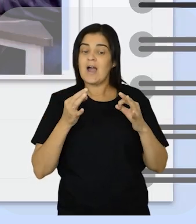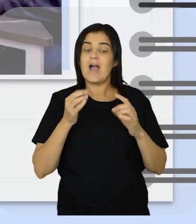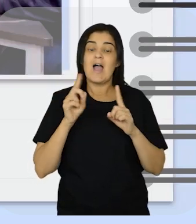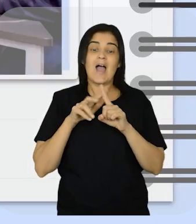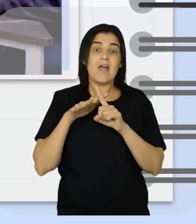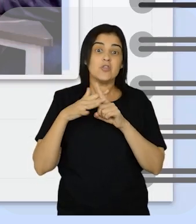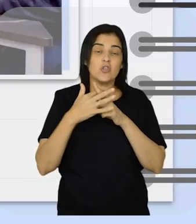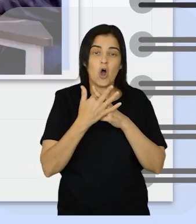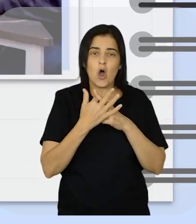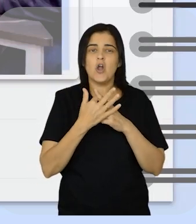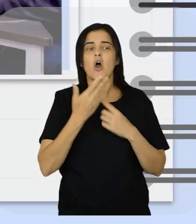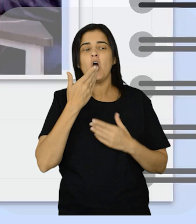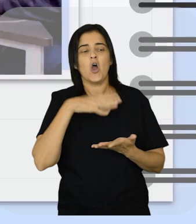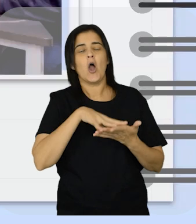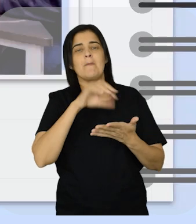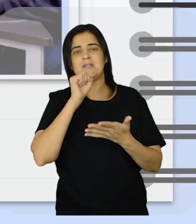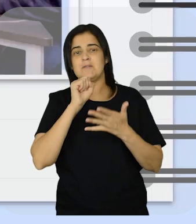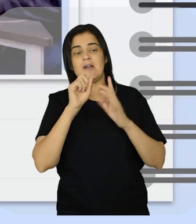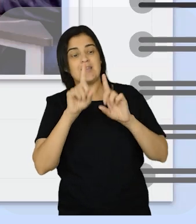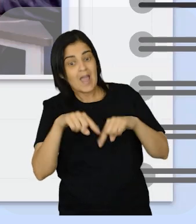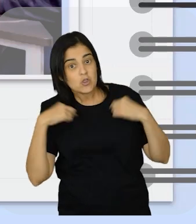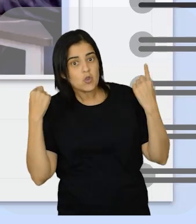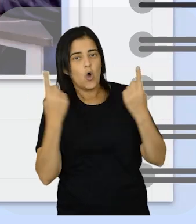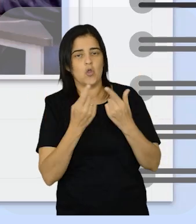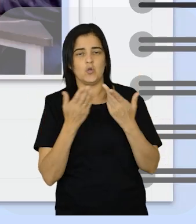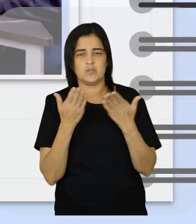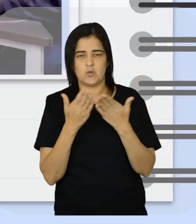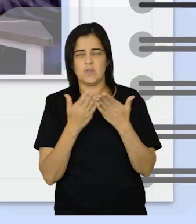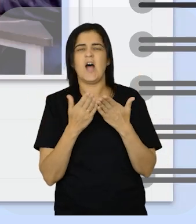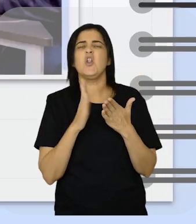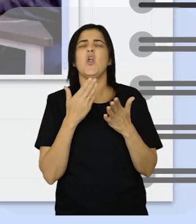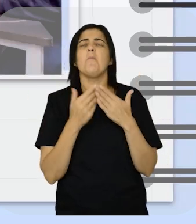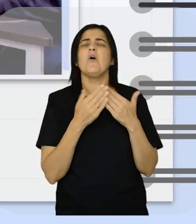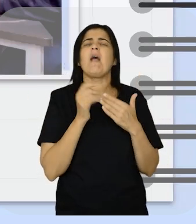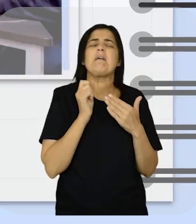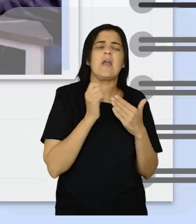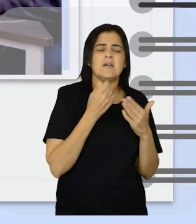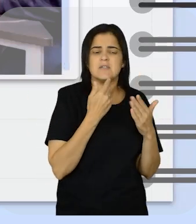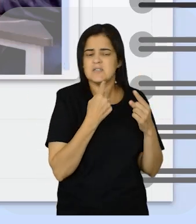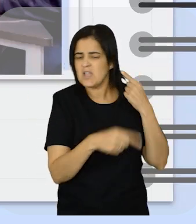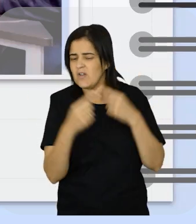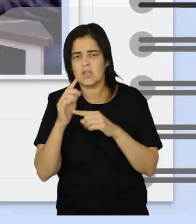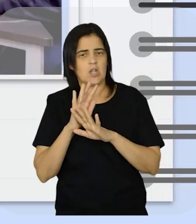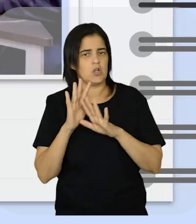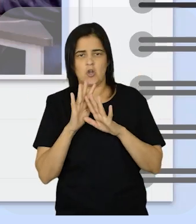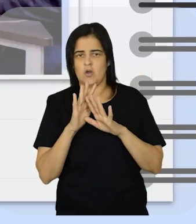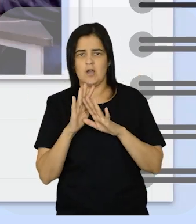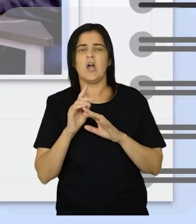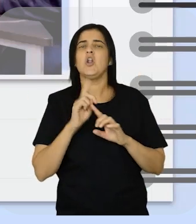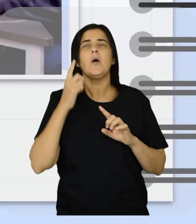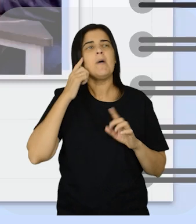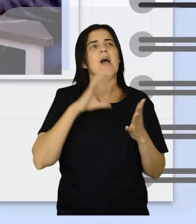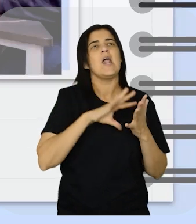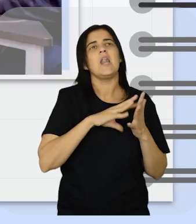sean entornos que comprendan a todos los estudiantes sin ninguna distinción. Y acá no me voy a parar ni en el